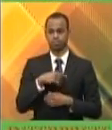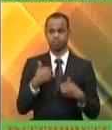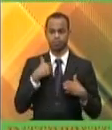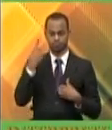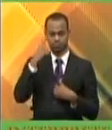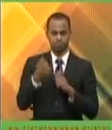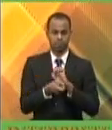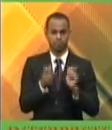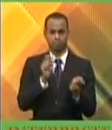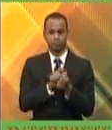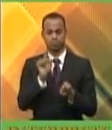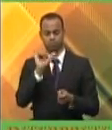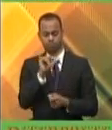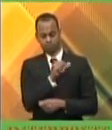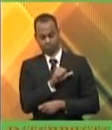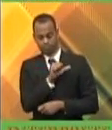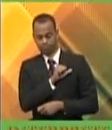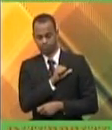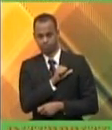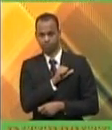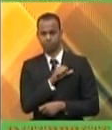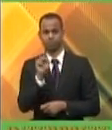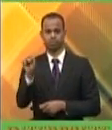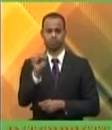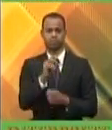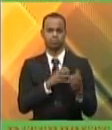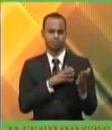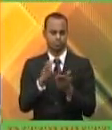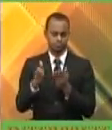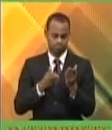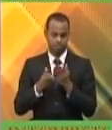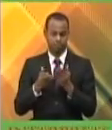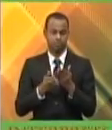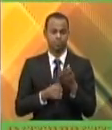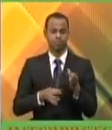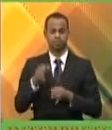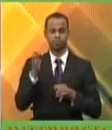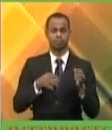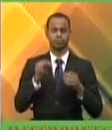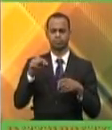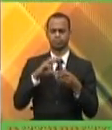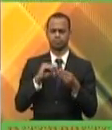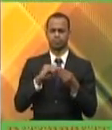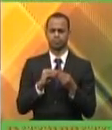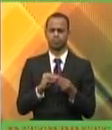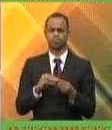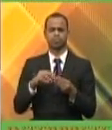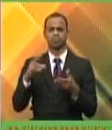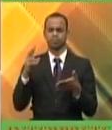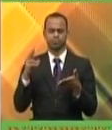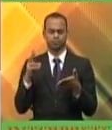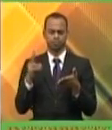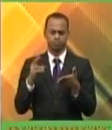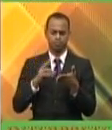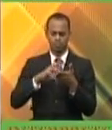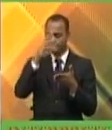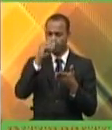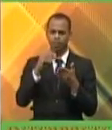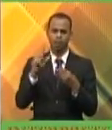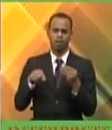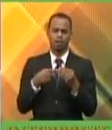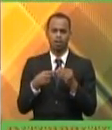para el cambio de esas actitudes de los servidores judiciales aquí dice alfabetización en derecho